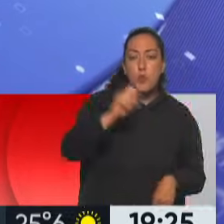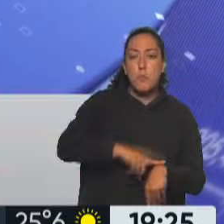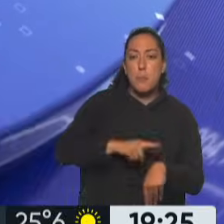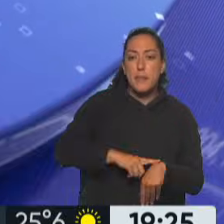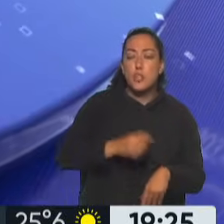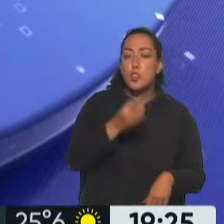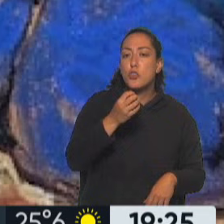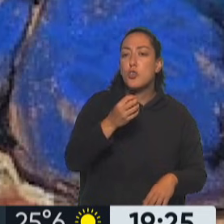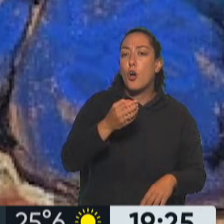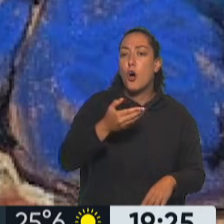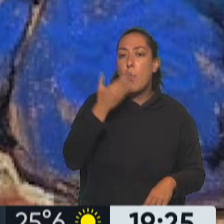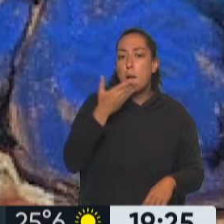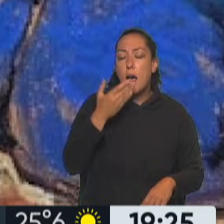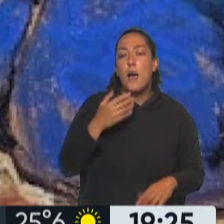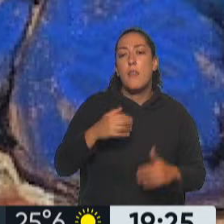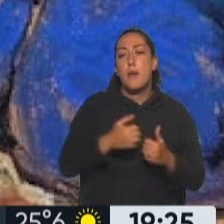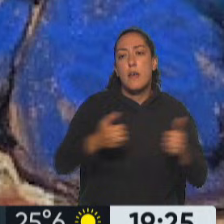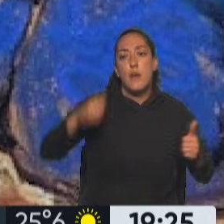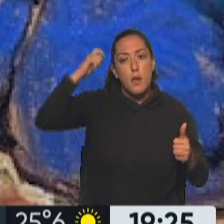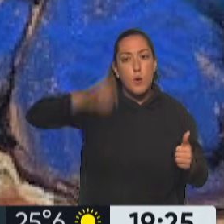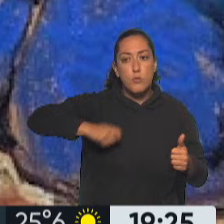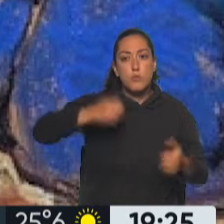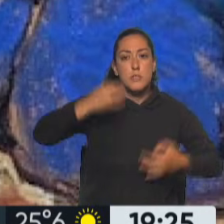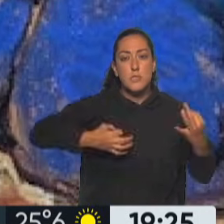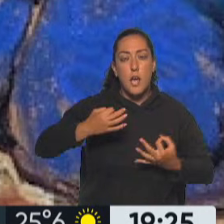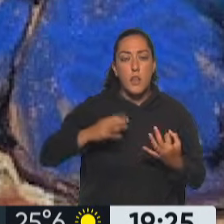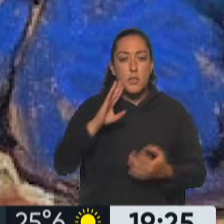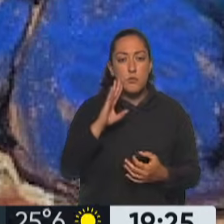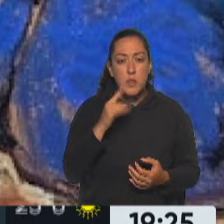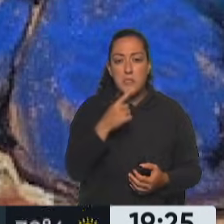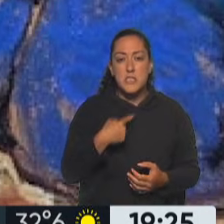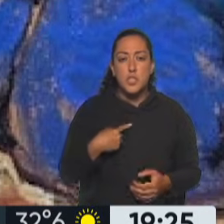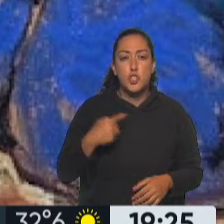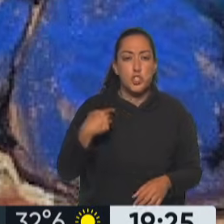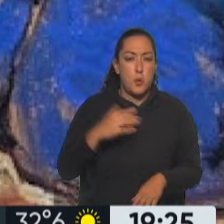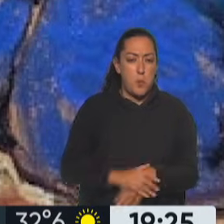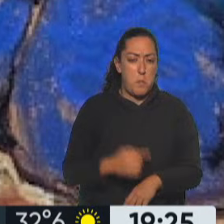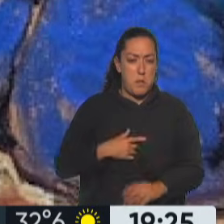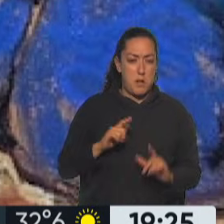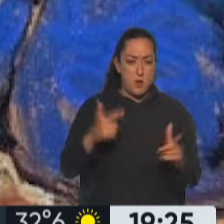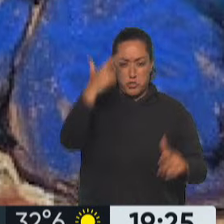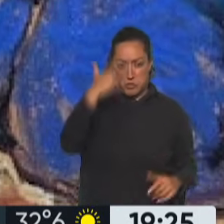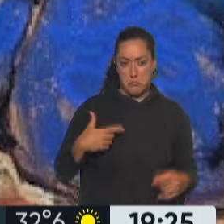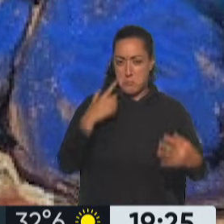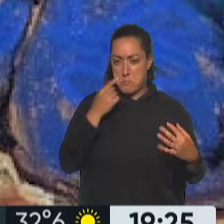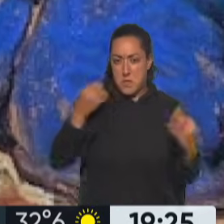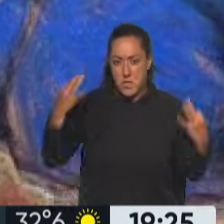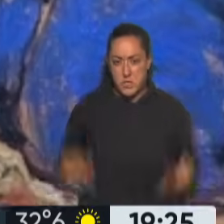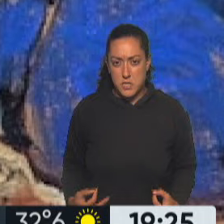como decíamos recién, ante la justicia de Estados Unidos. Dijo: soy inocente, no soy culpable, soy un hombre decente.